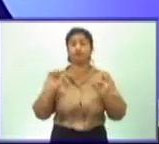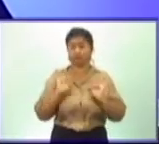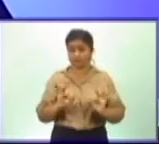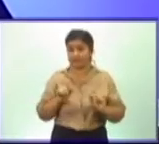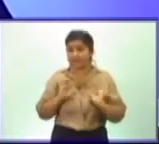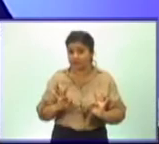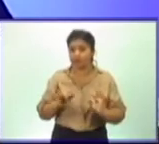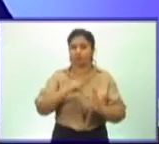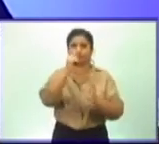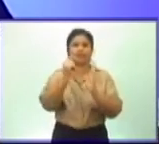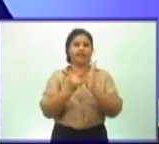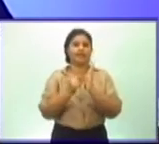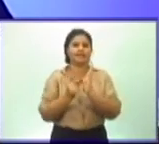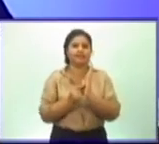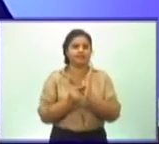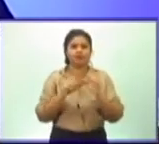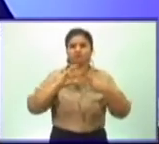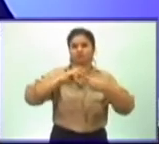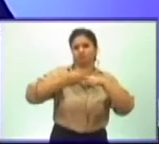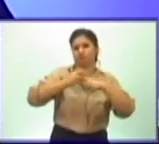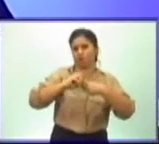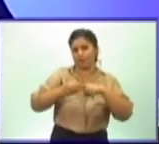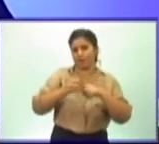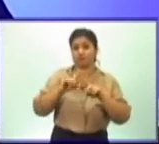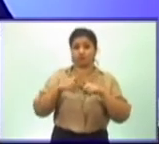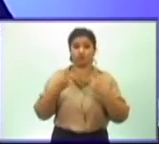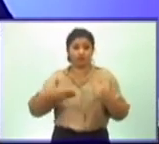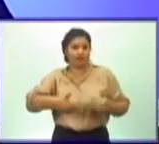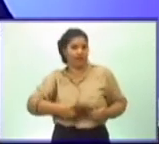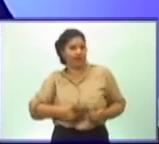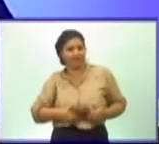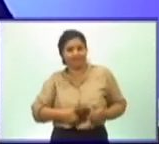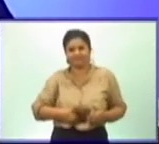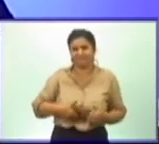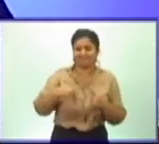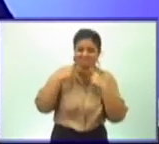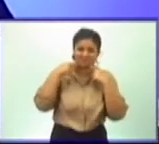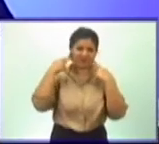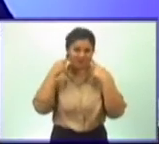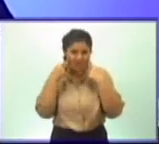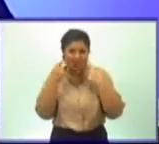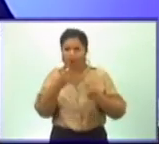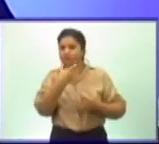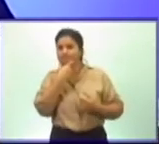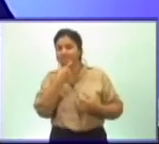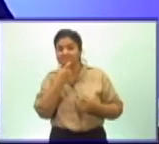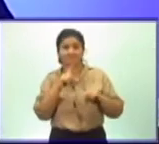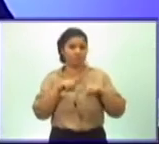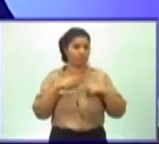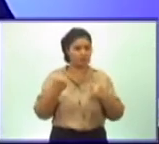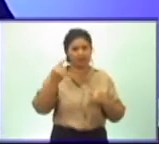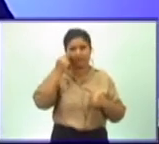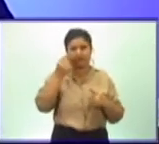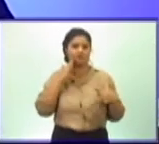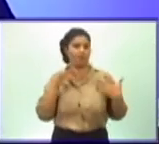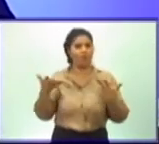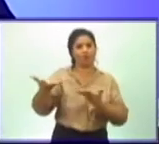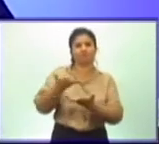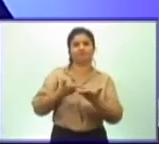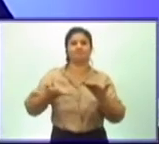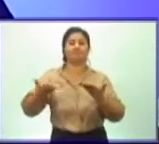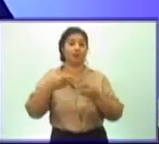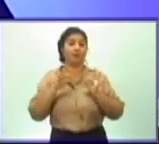constantemente con estas peripecias de Dorina, y yo los quiero invitar a ver